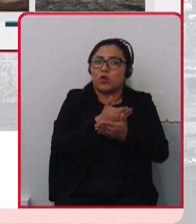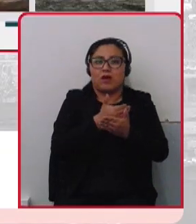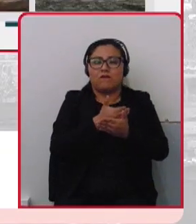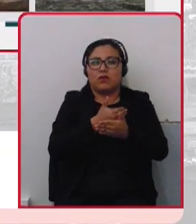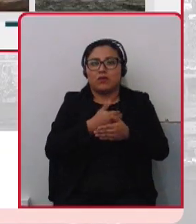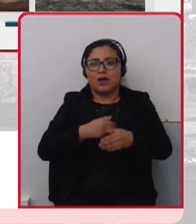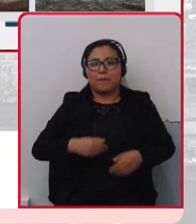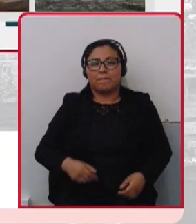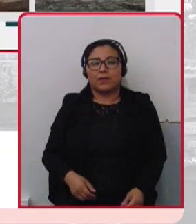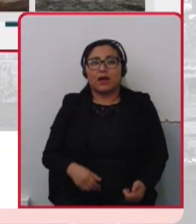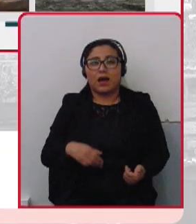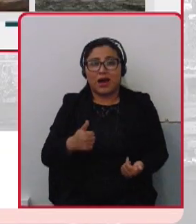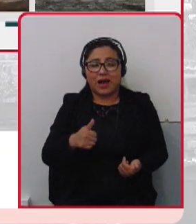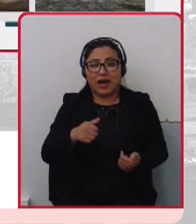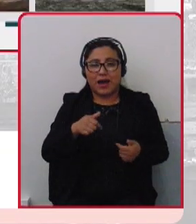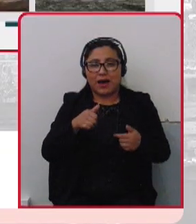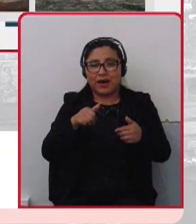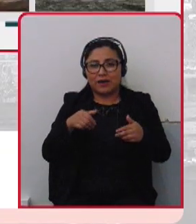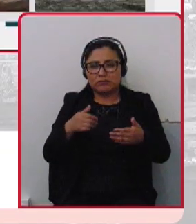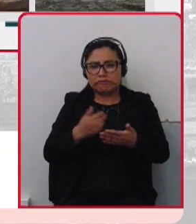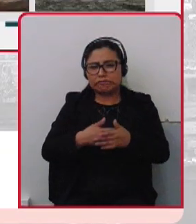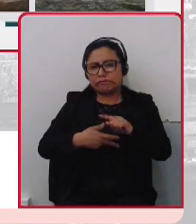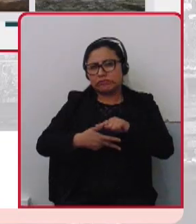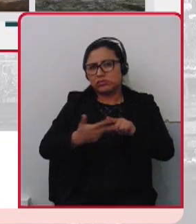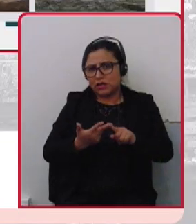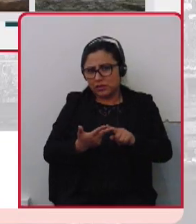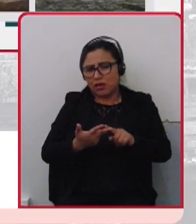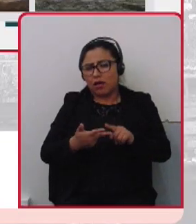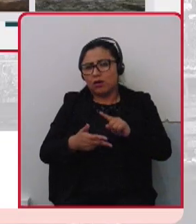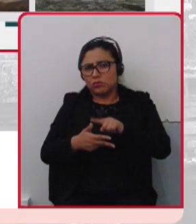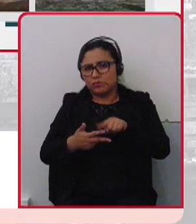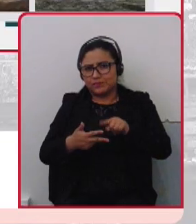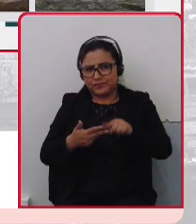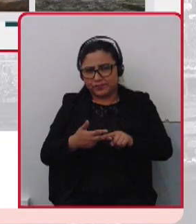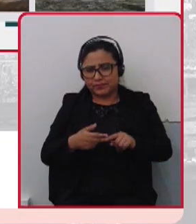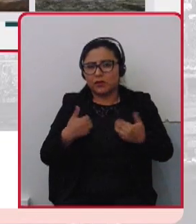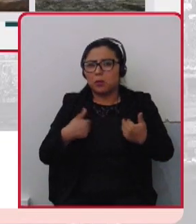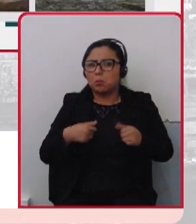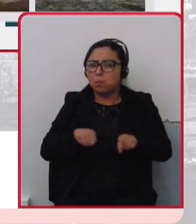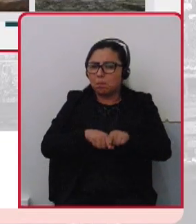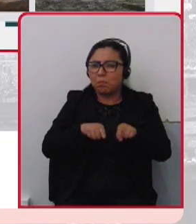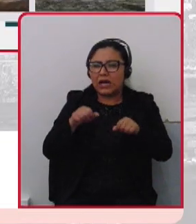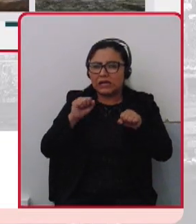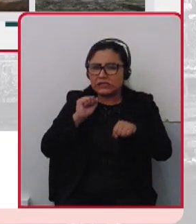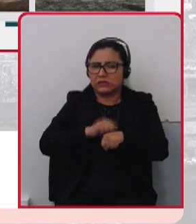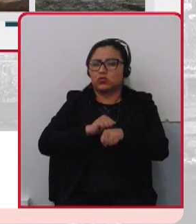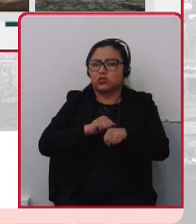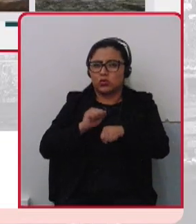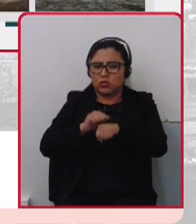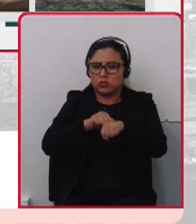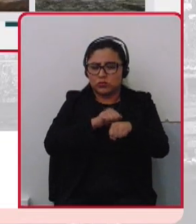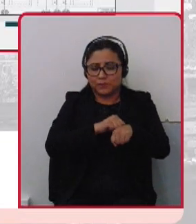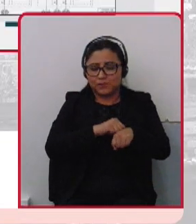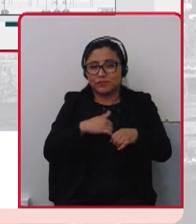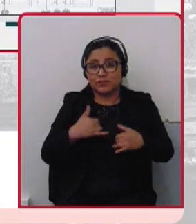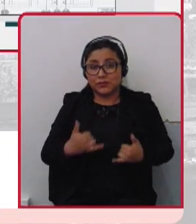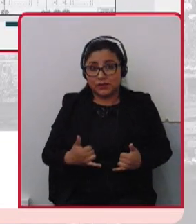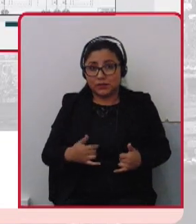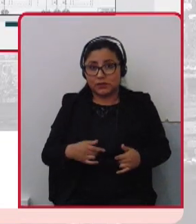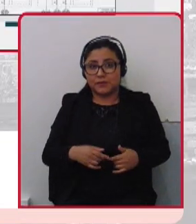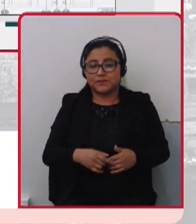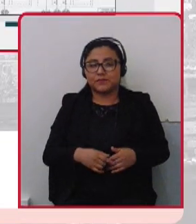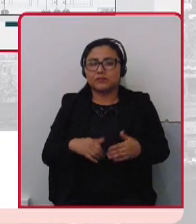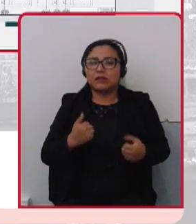nosotros hemos determinado tres alternativas constructivas considerando la calidad del macizo rocoso. La calidad del macizo rocoso ha